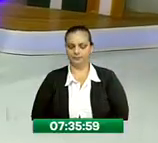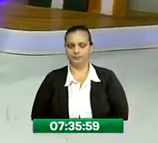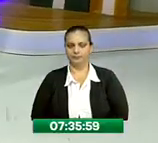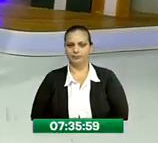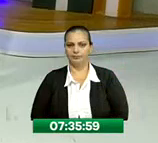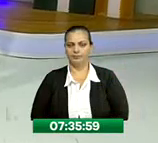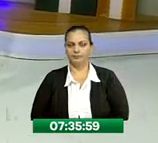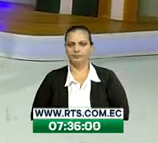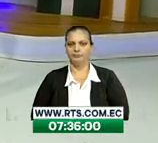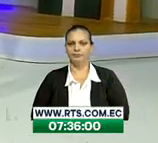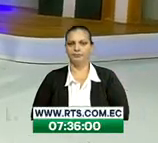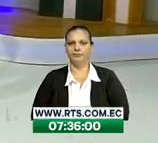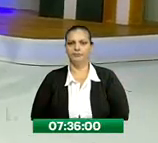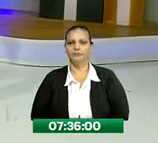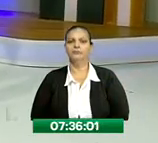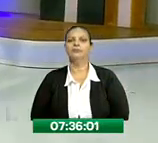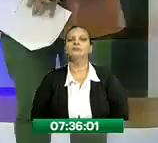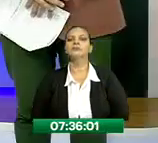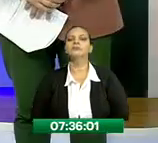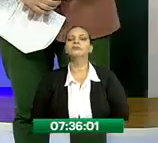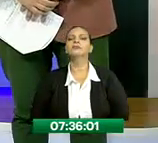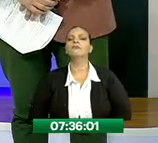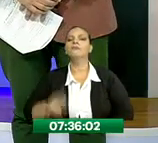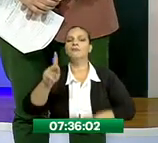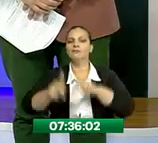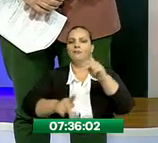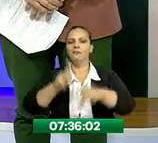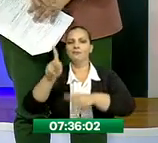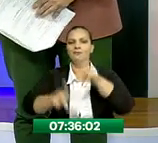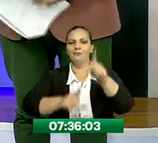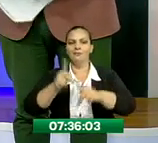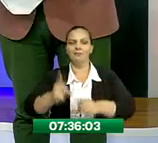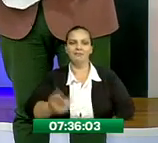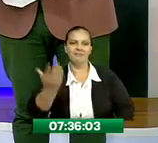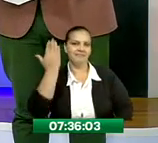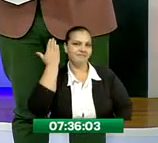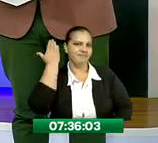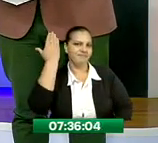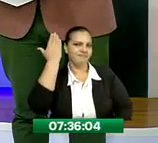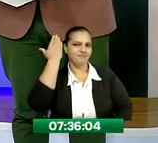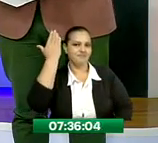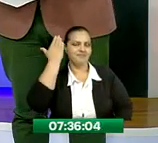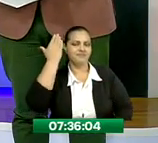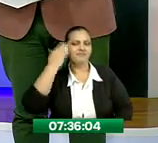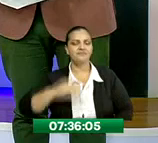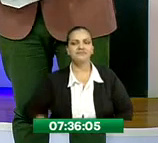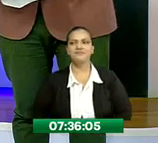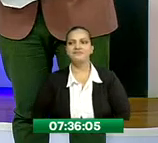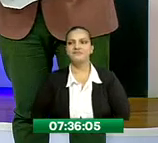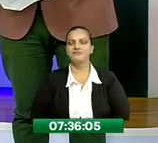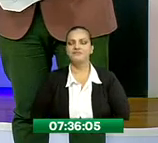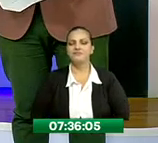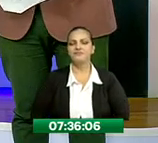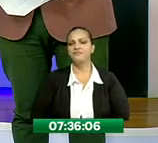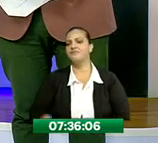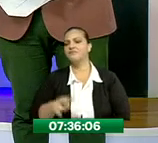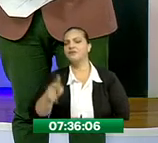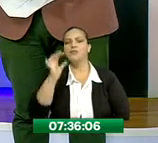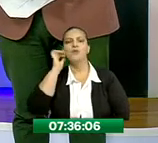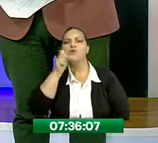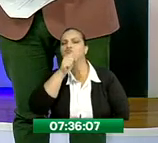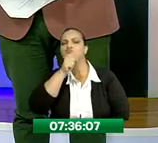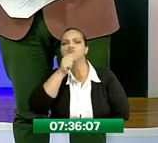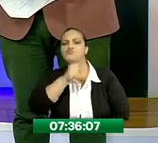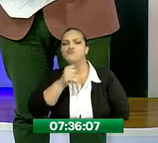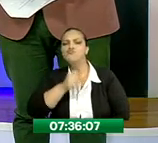Y la alcaldía de Playas brindó ayuda a una adulta mayor con movilidad reducida y quien tiene a